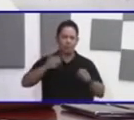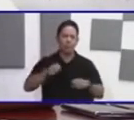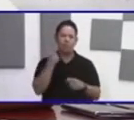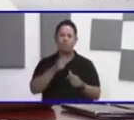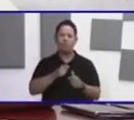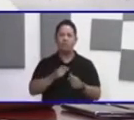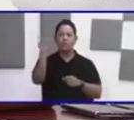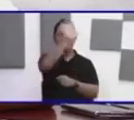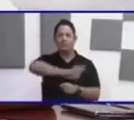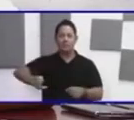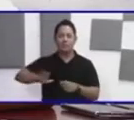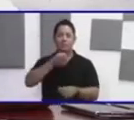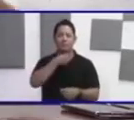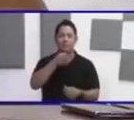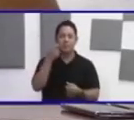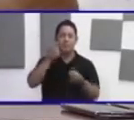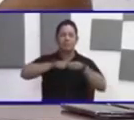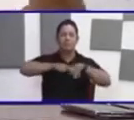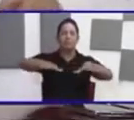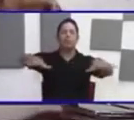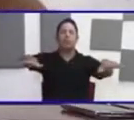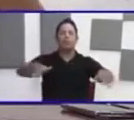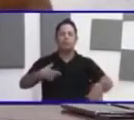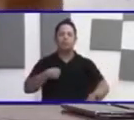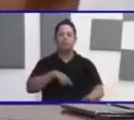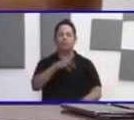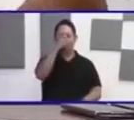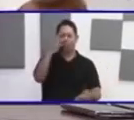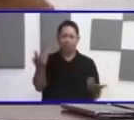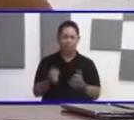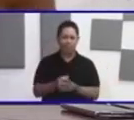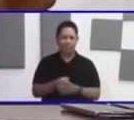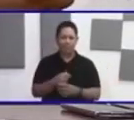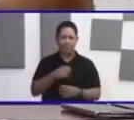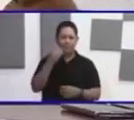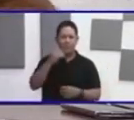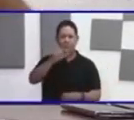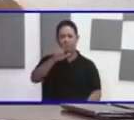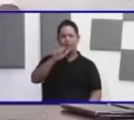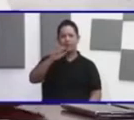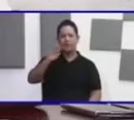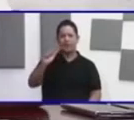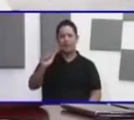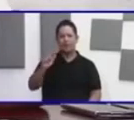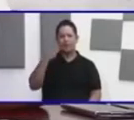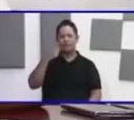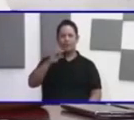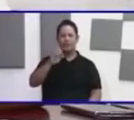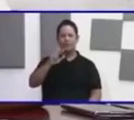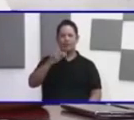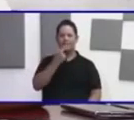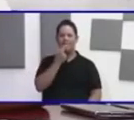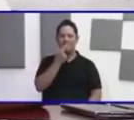sin ningún fundamento, buscando inclusive, cuando te ponen la rata atrás, aquí mejor dicho hay ratas, les vamos a demostrar